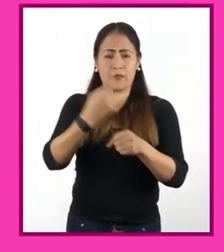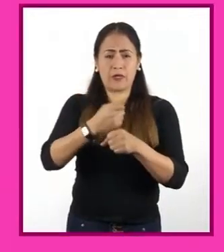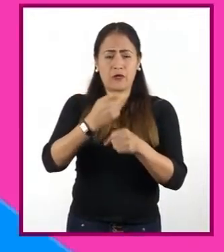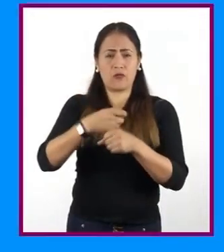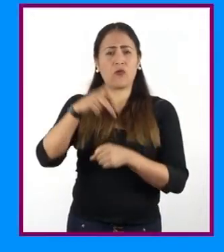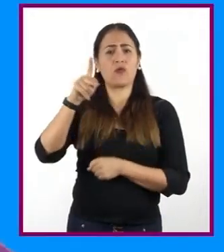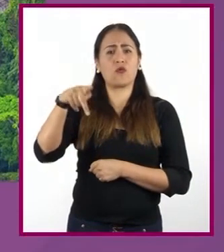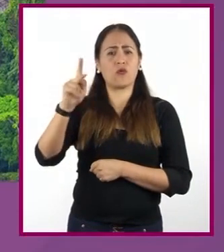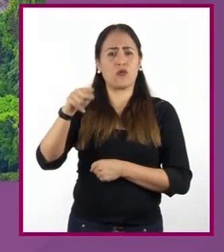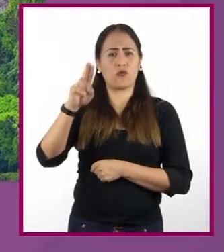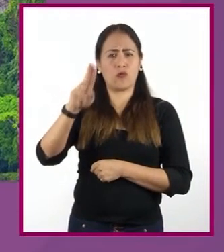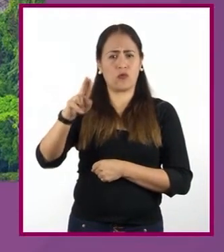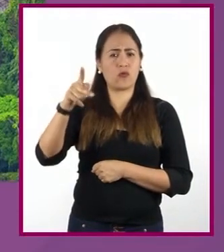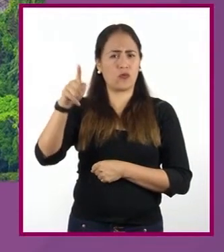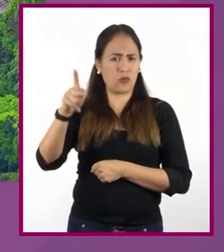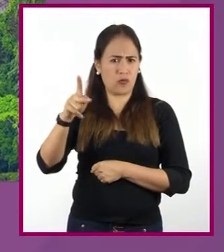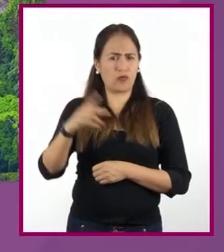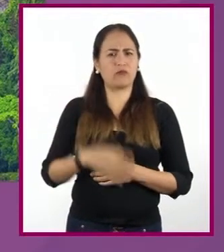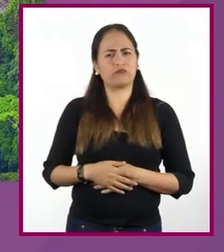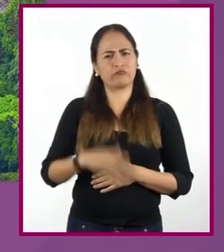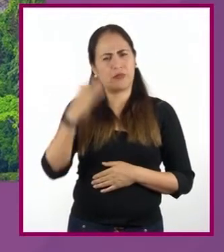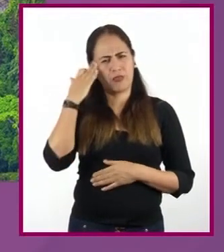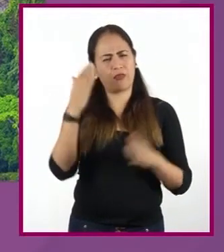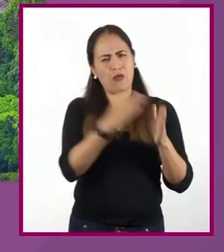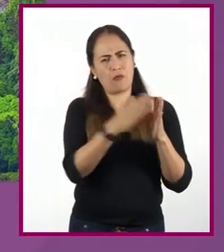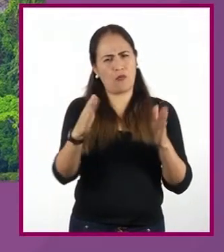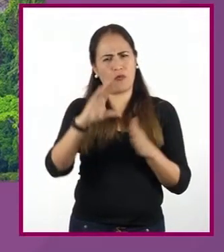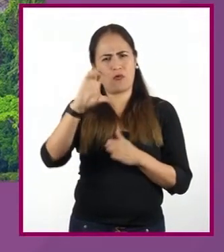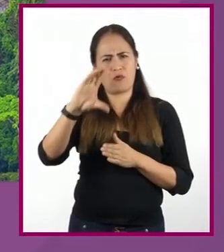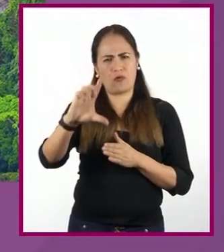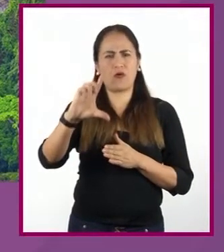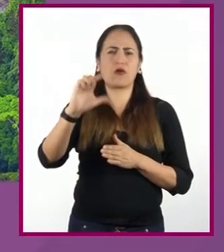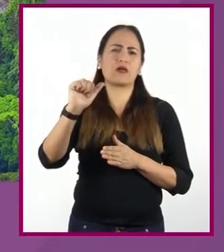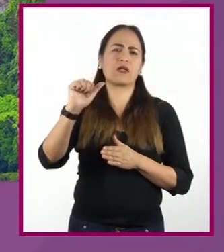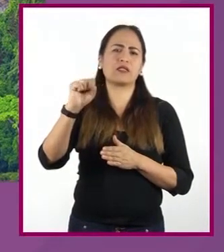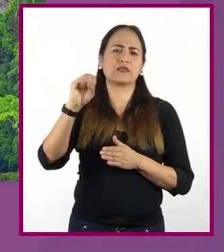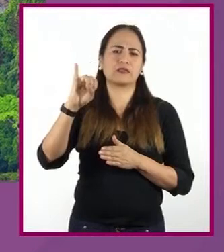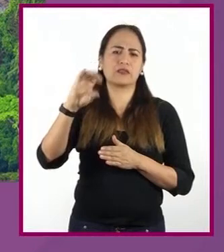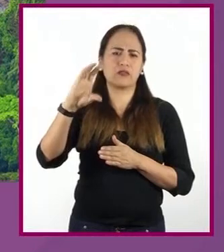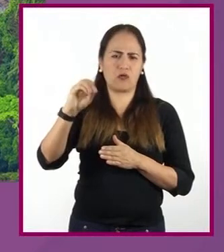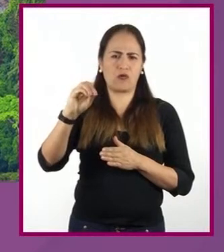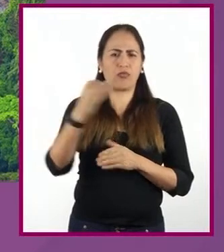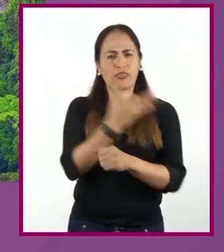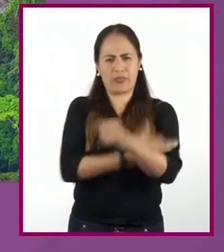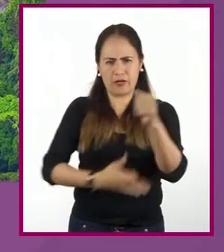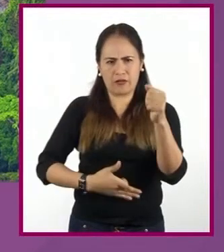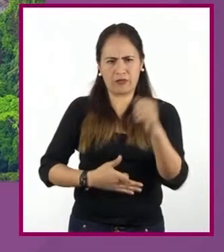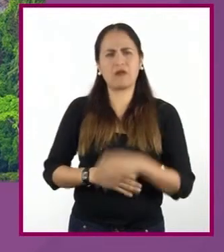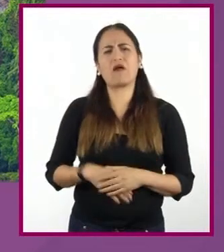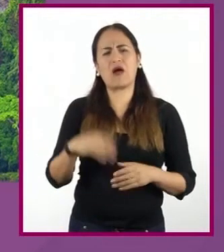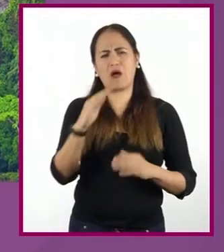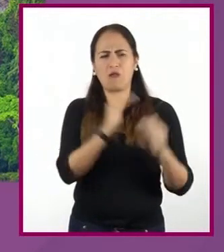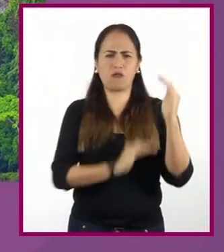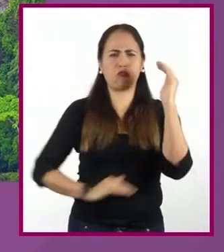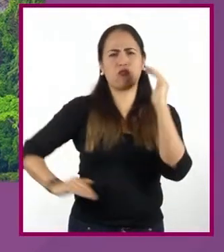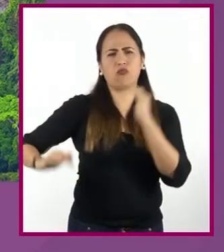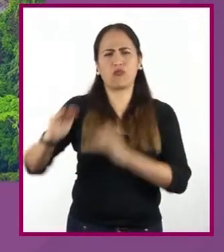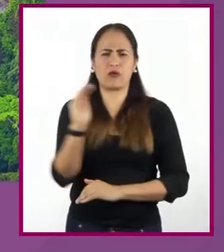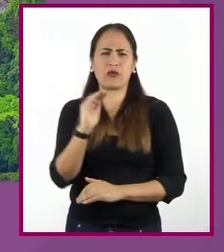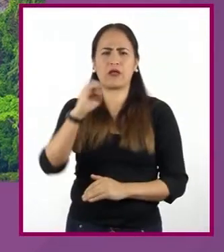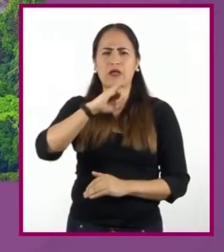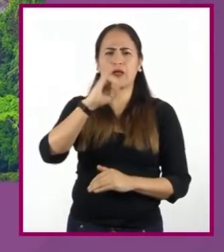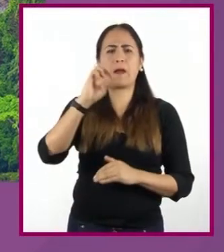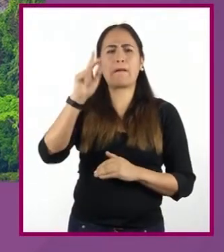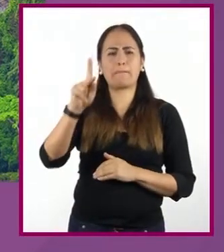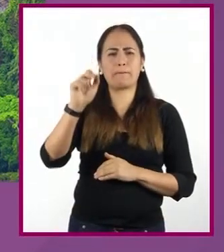Balam, ya en el Clásico tardío, al que nos referimos en esta sesión, destacó la llegada al poder de Kinich Hanab